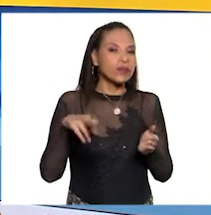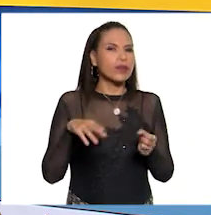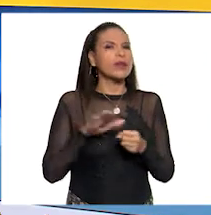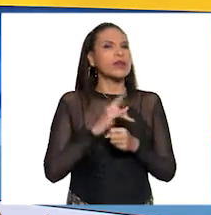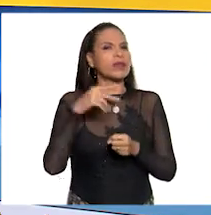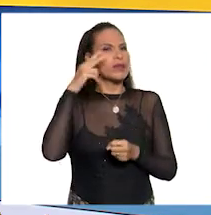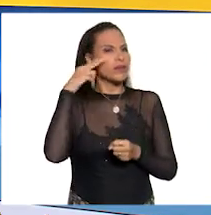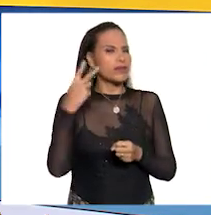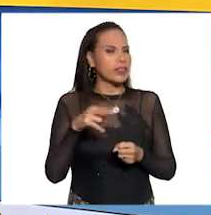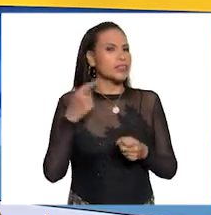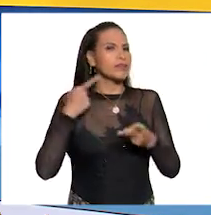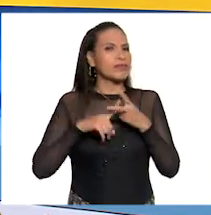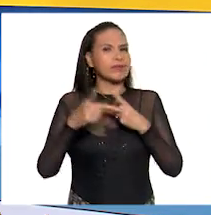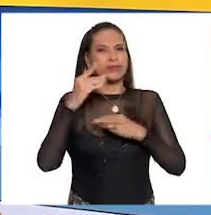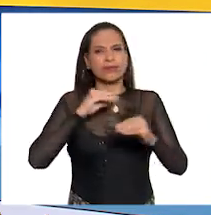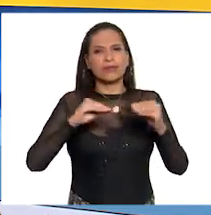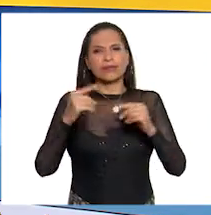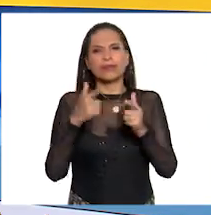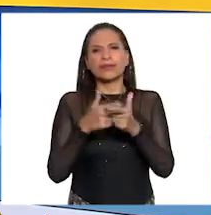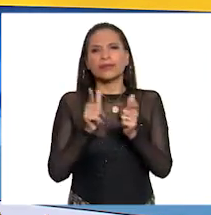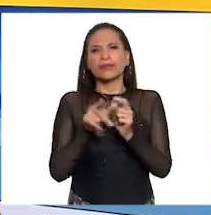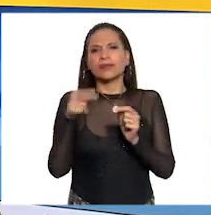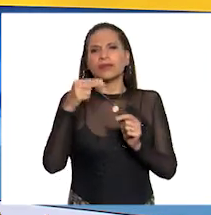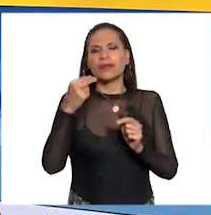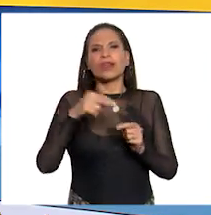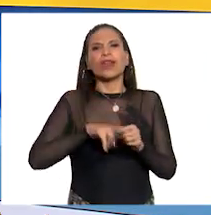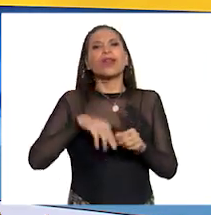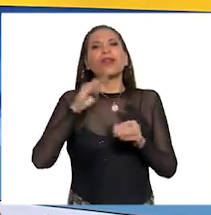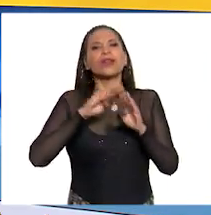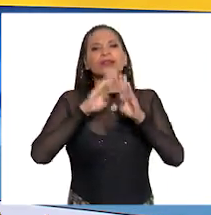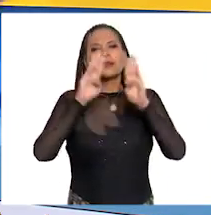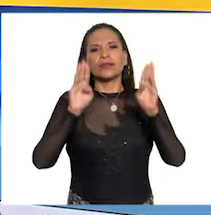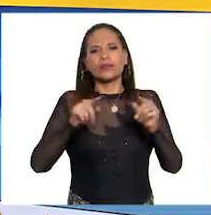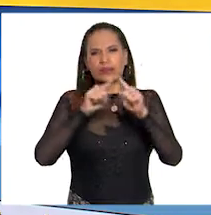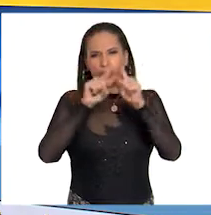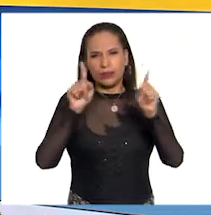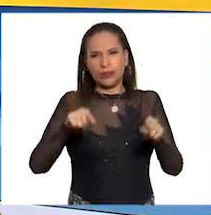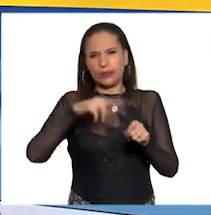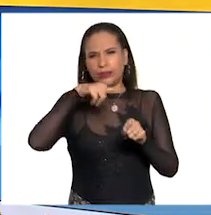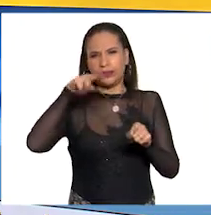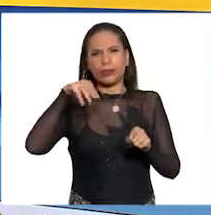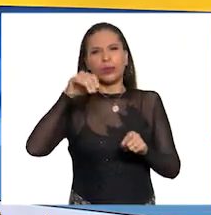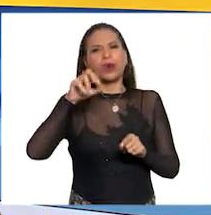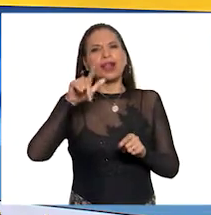porque en México surgió un movimiento conocido como el muralismo, que, al igual que la